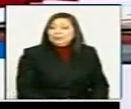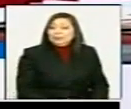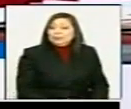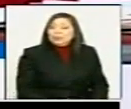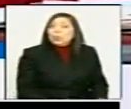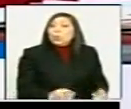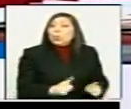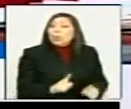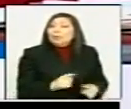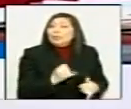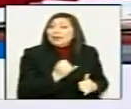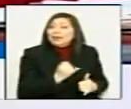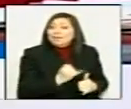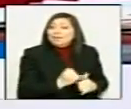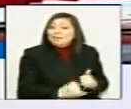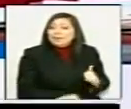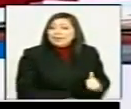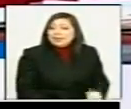cuando al final